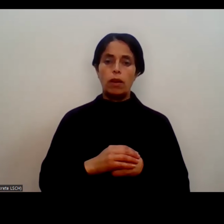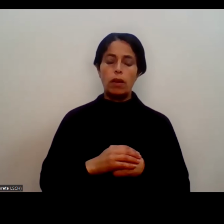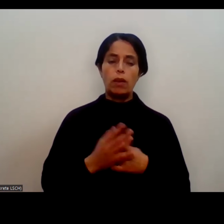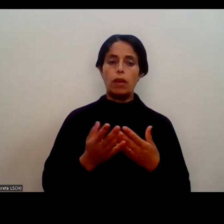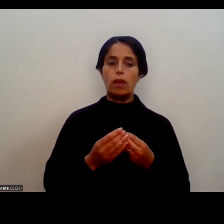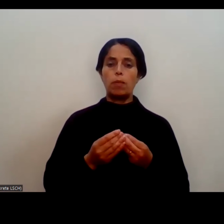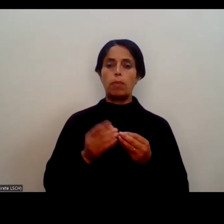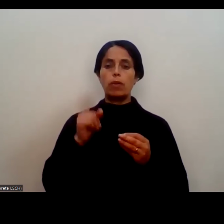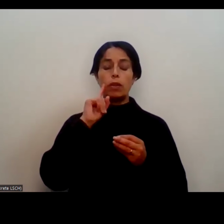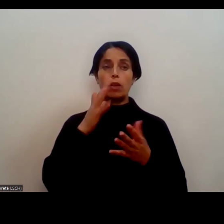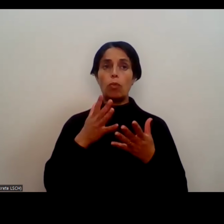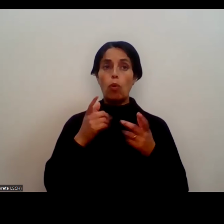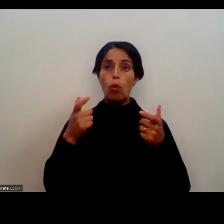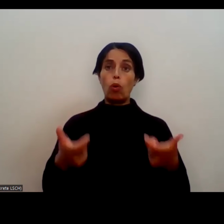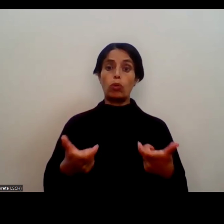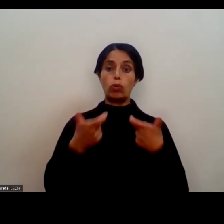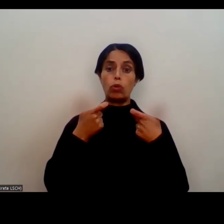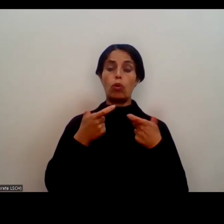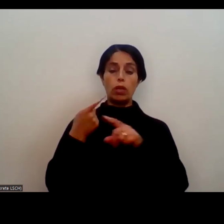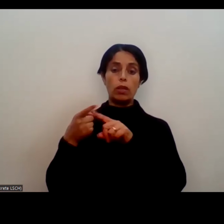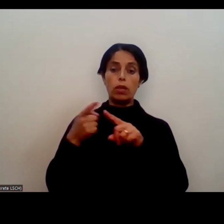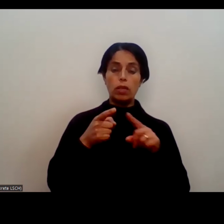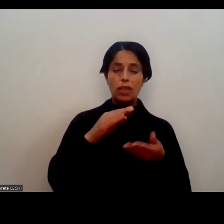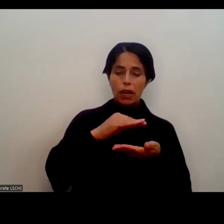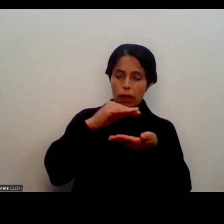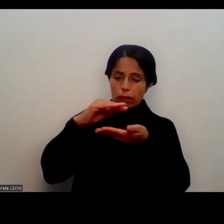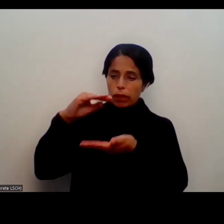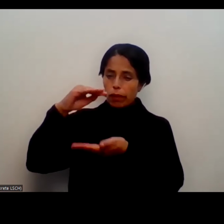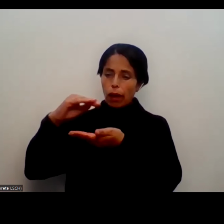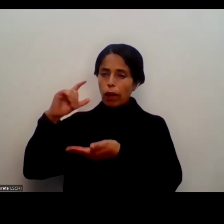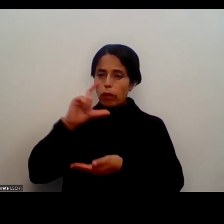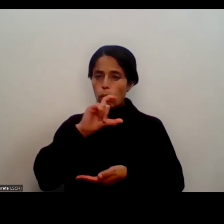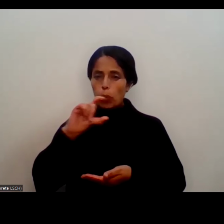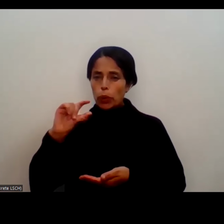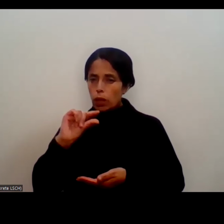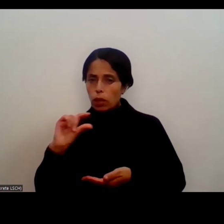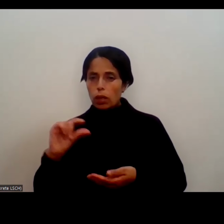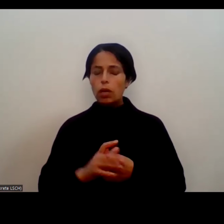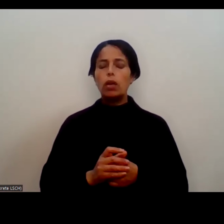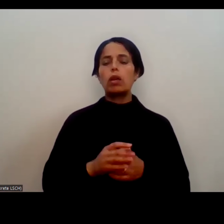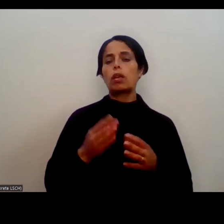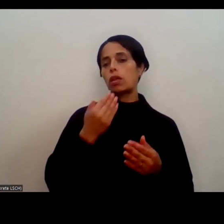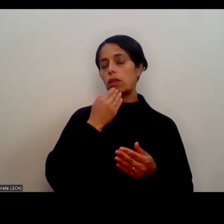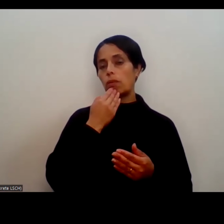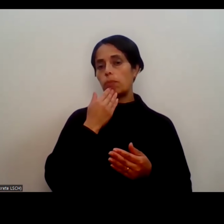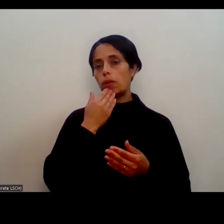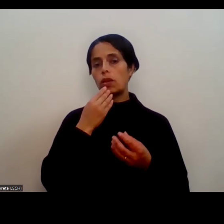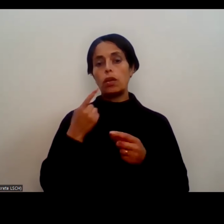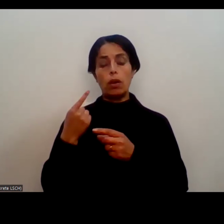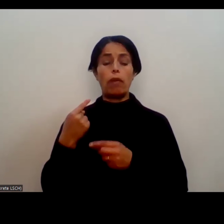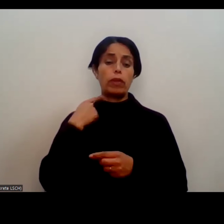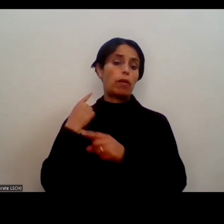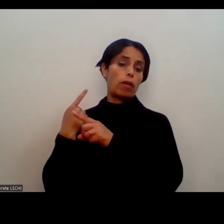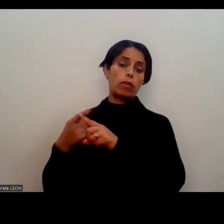umbrales, mezclas, los distintos Ujú. organismos, que me imagino no funcionaría igual en todas las personas. Exacto. Un